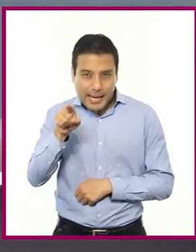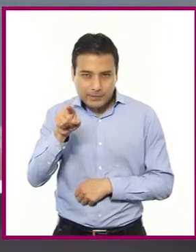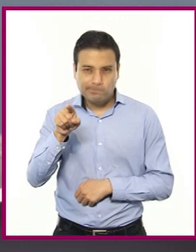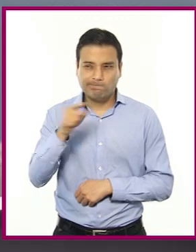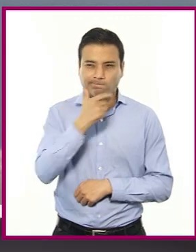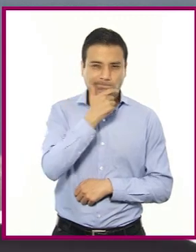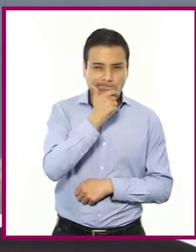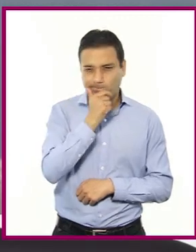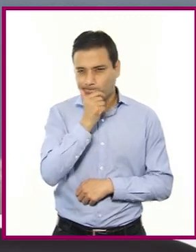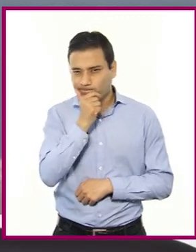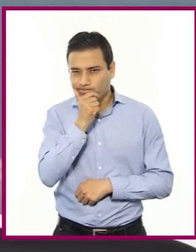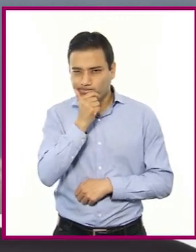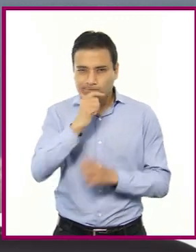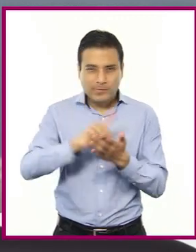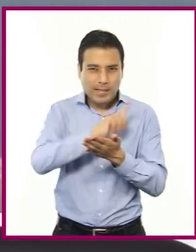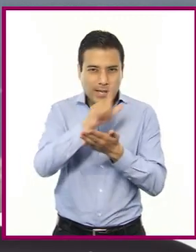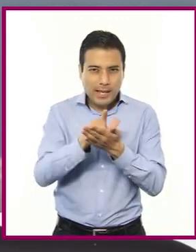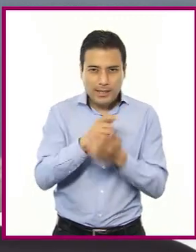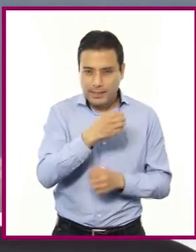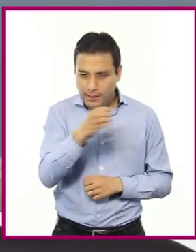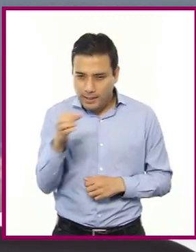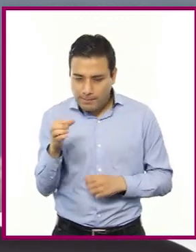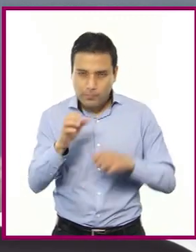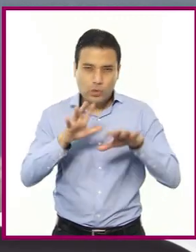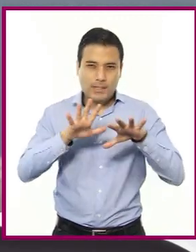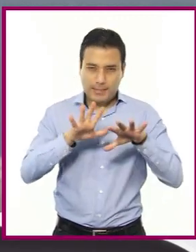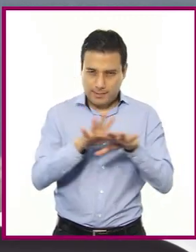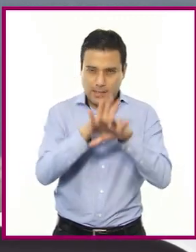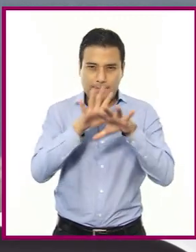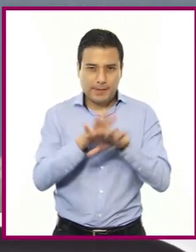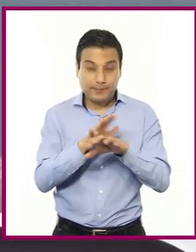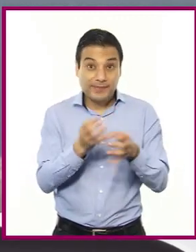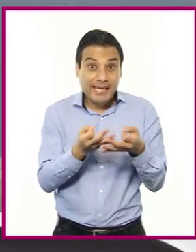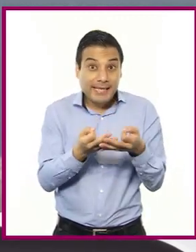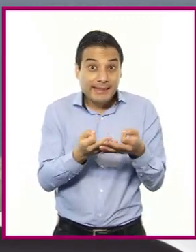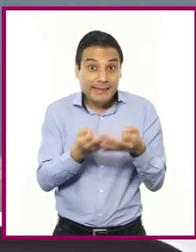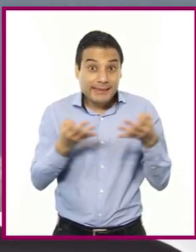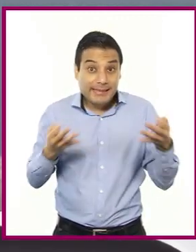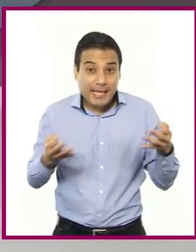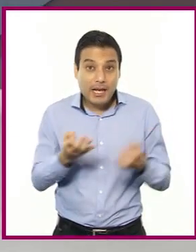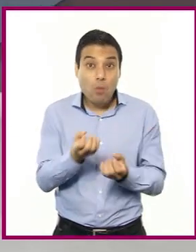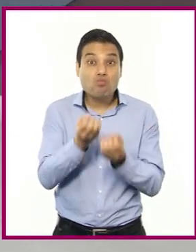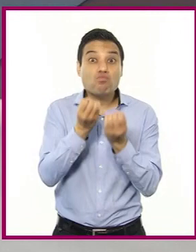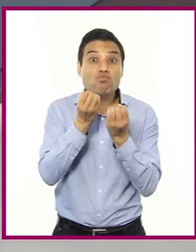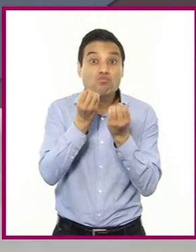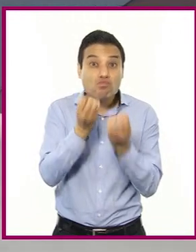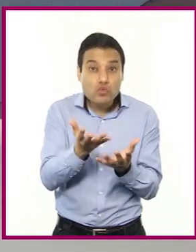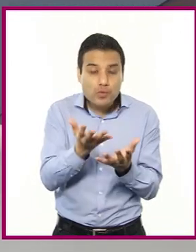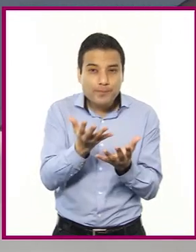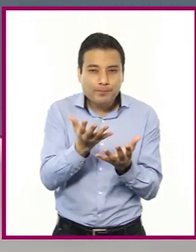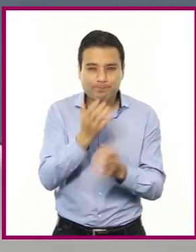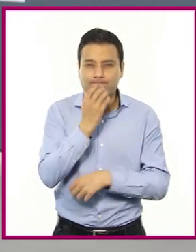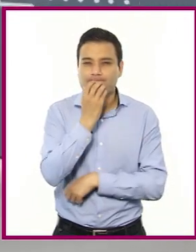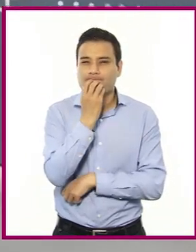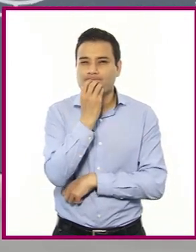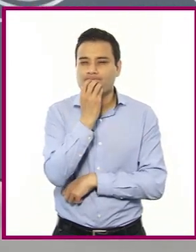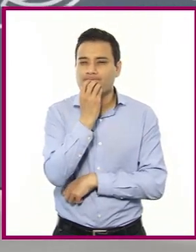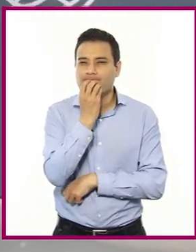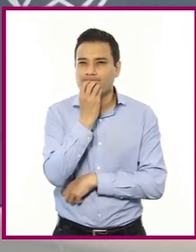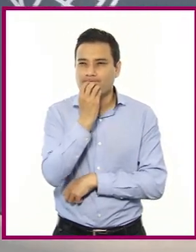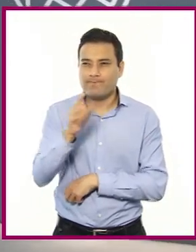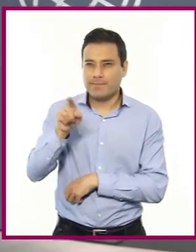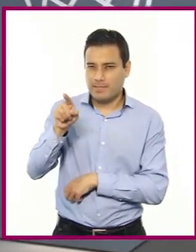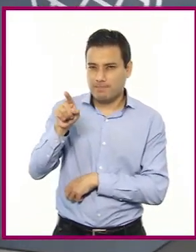Lázaro Cárdenas. El dogma revolucionario de la entrega de tierras aún era sagrado, y Ávila Camacho también hizo